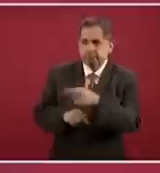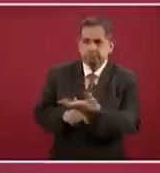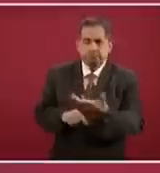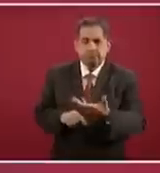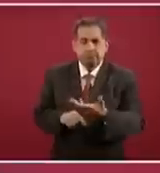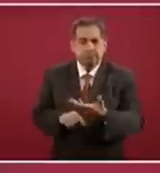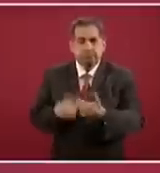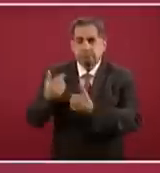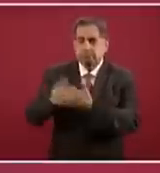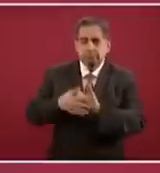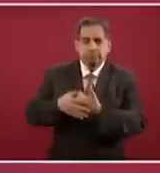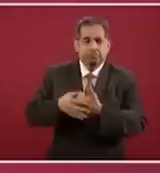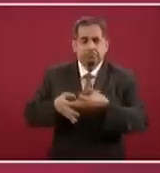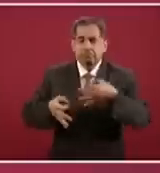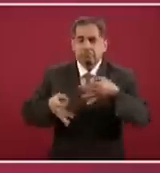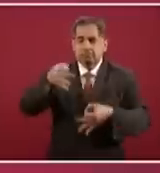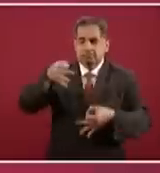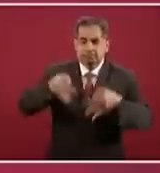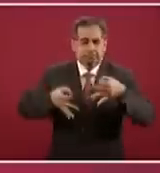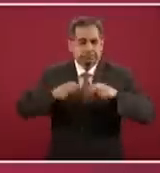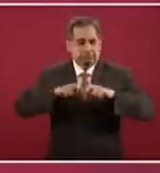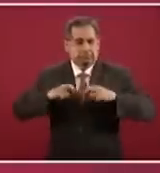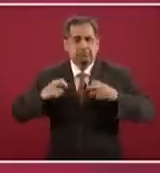un tribunal